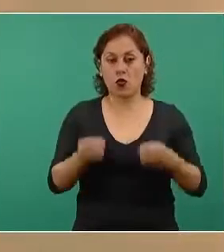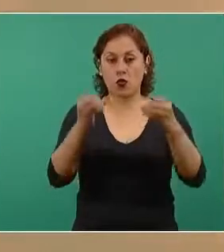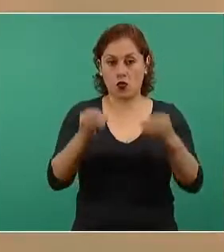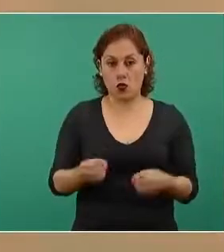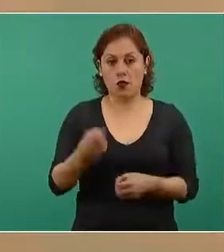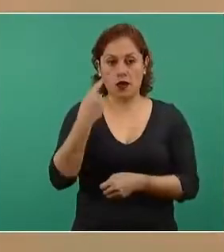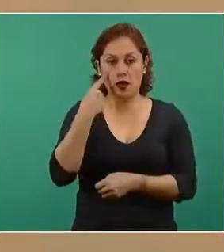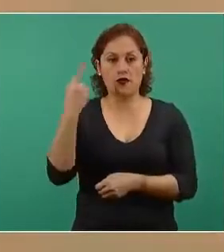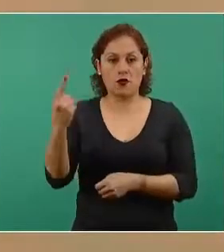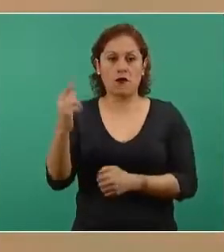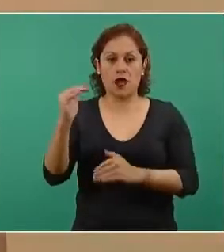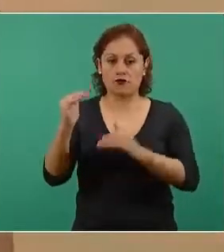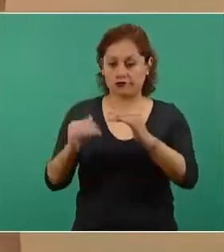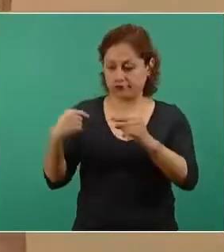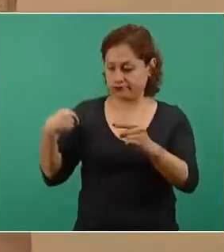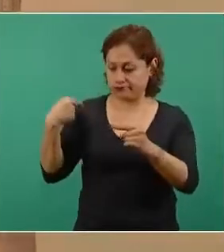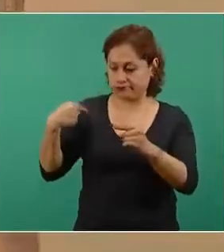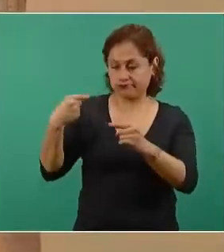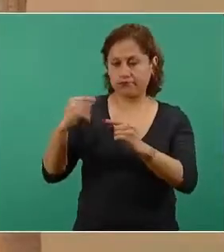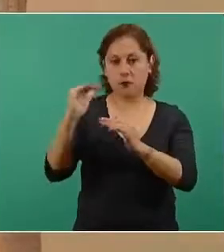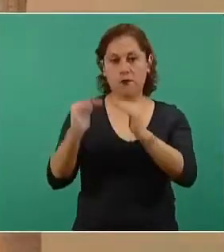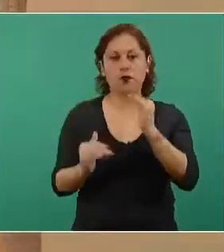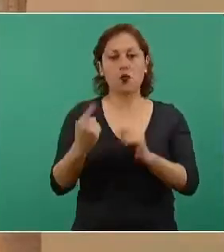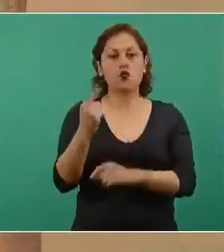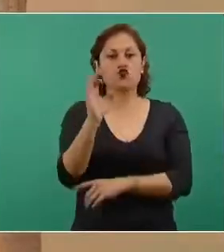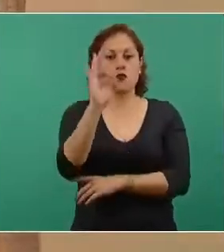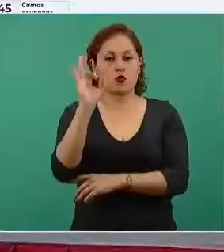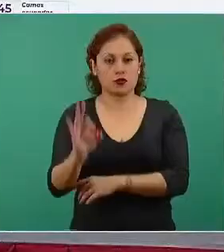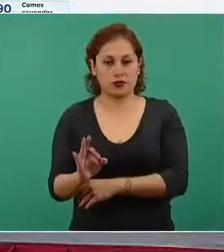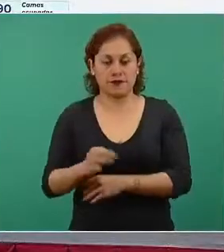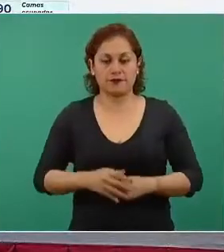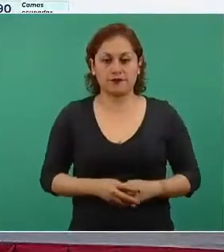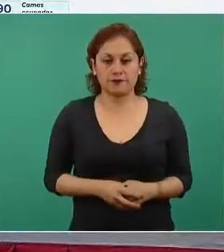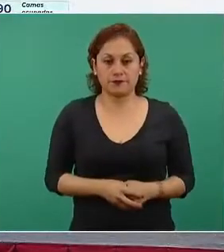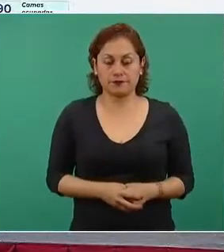disminución de 1% porcentual.